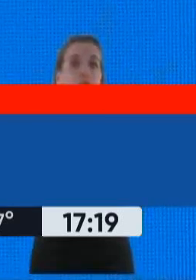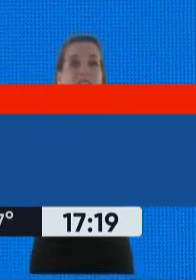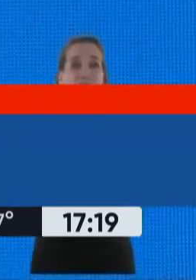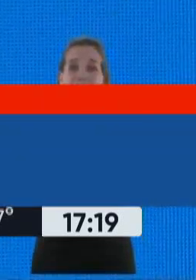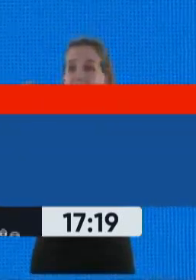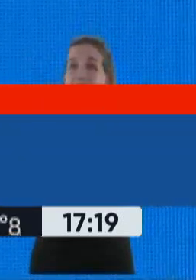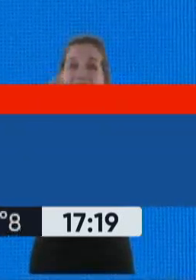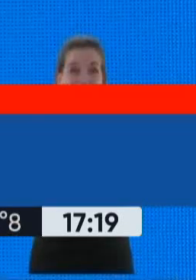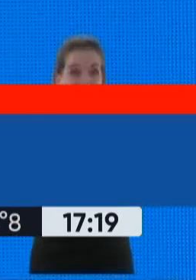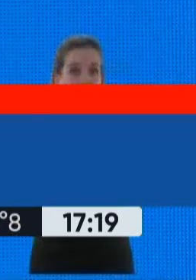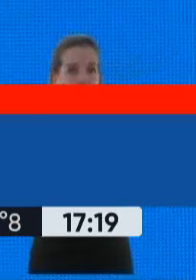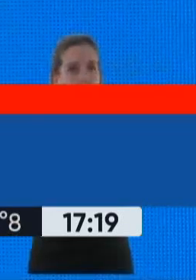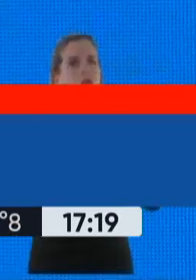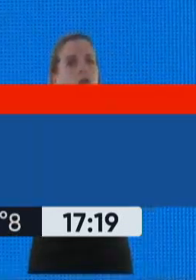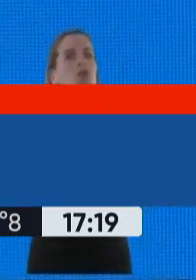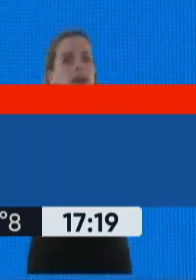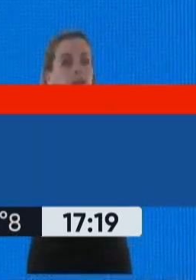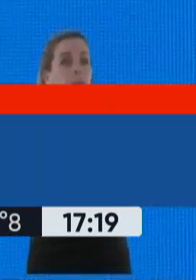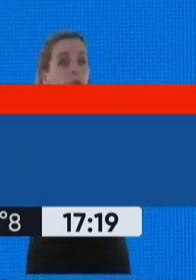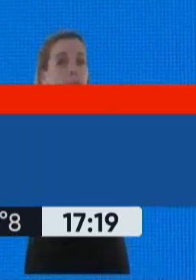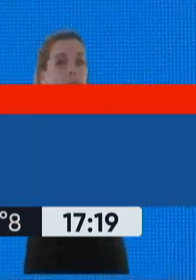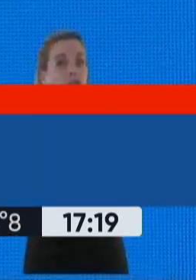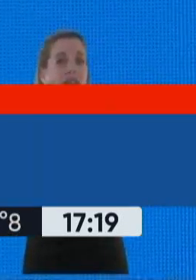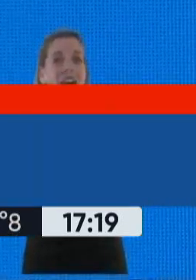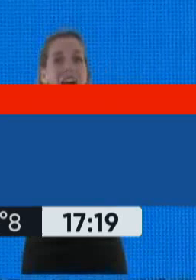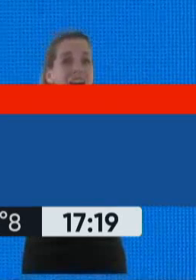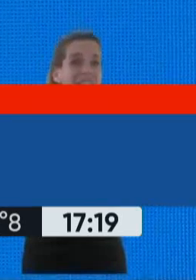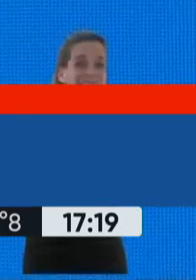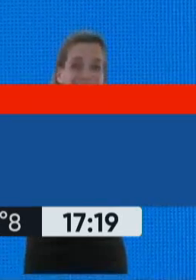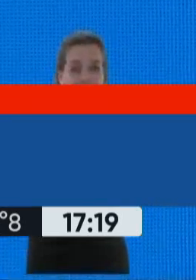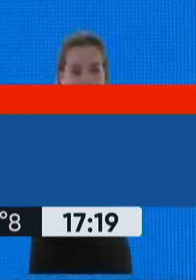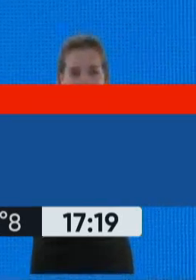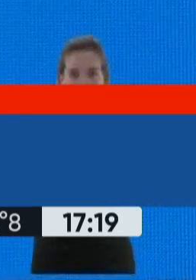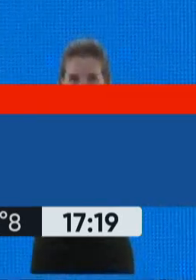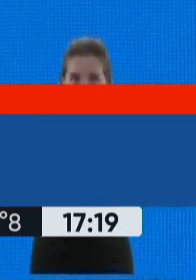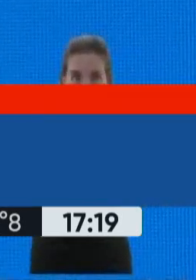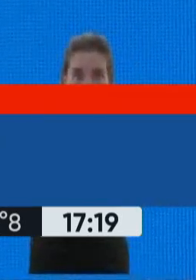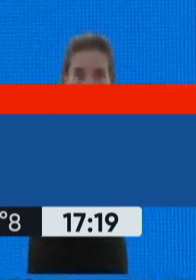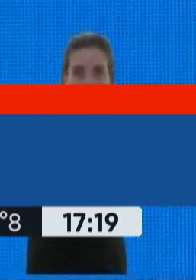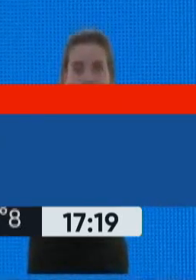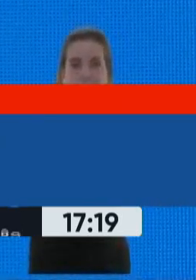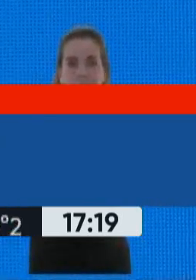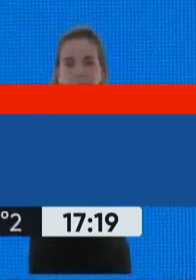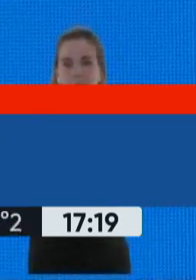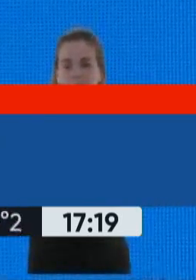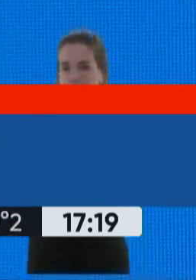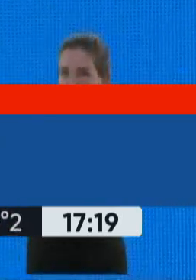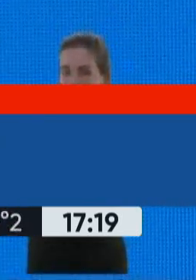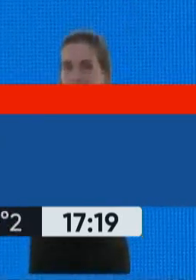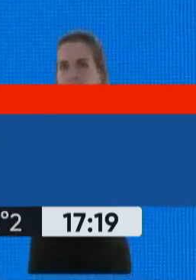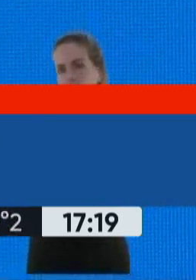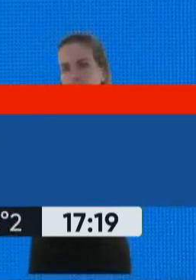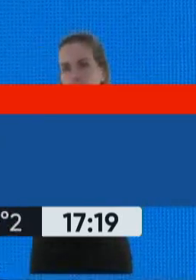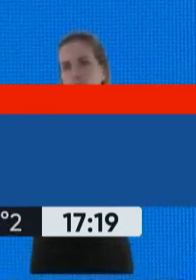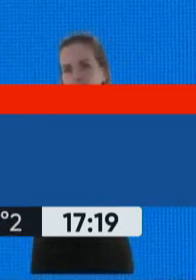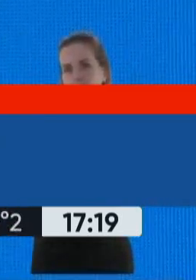mejor. Porque los argentinos, de aquí en adelante, es lo que más nos hace